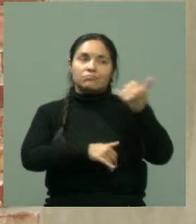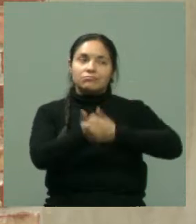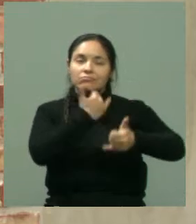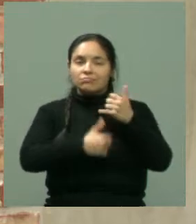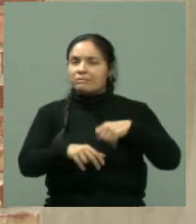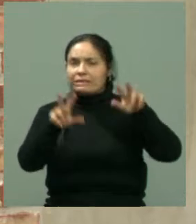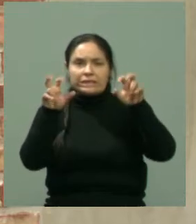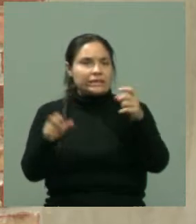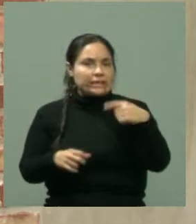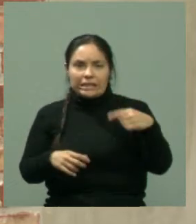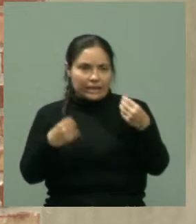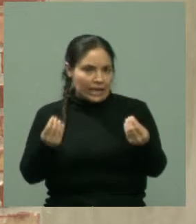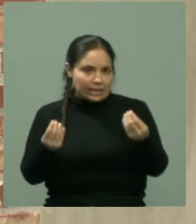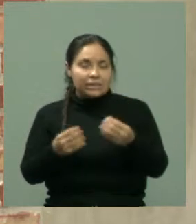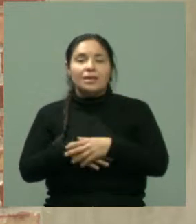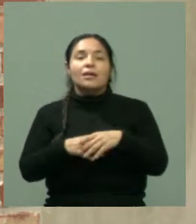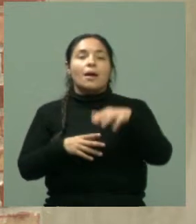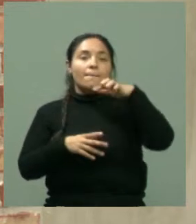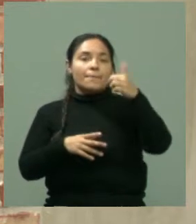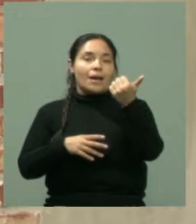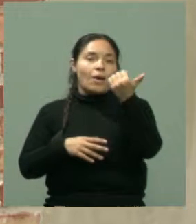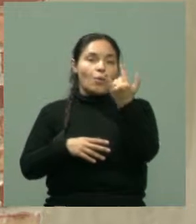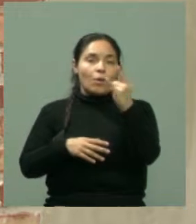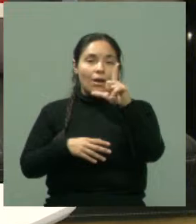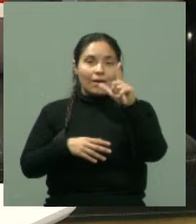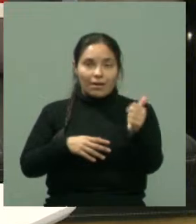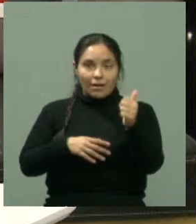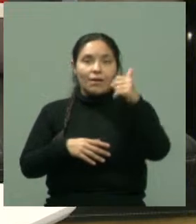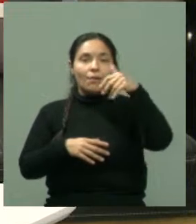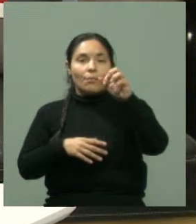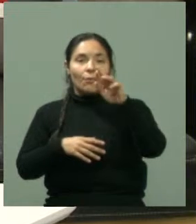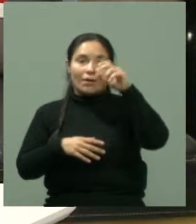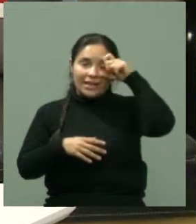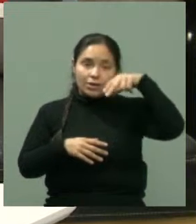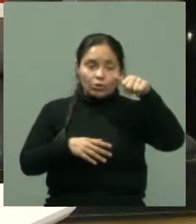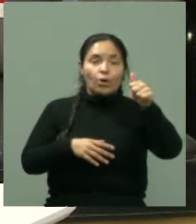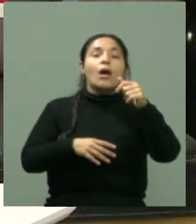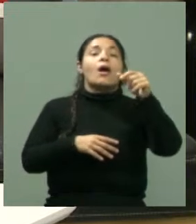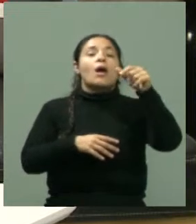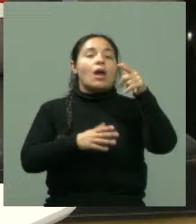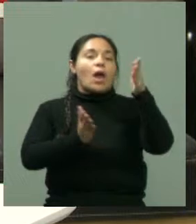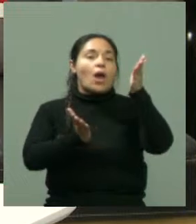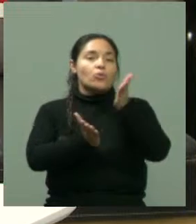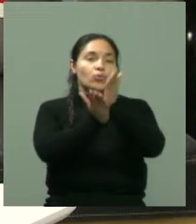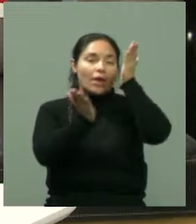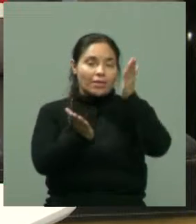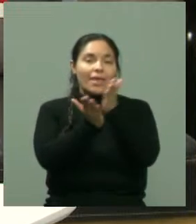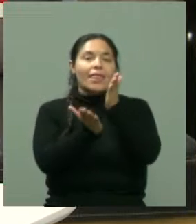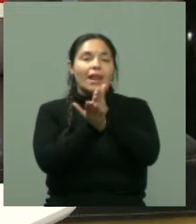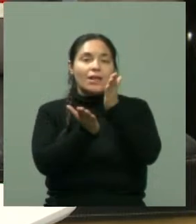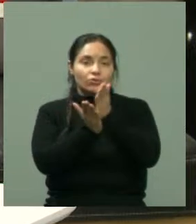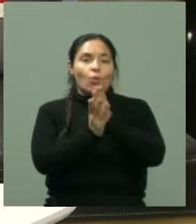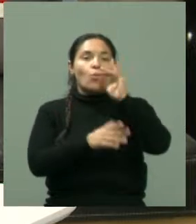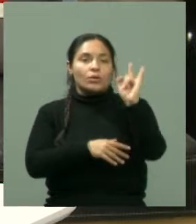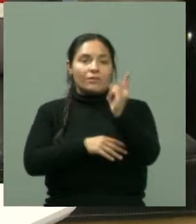trata esta movida. A Paula Moreno Lu, que le hemos invitado aquí en el estudio, es estudiante de Derecho de la Universidad Nacional de Cuyo, digamos, de la